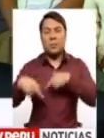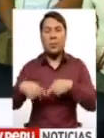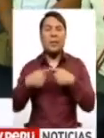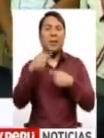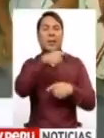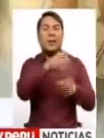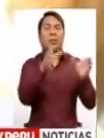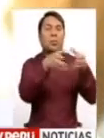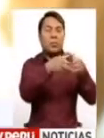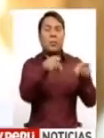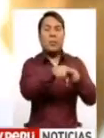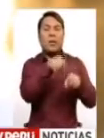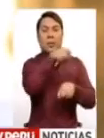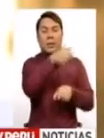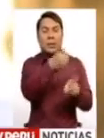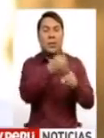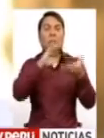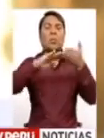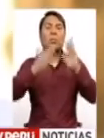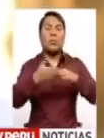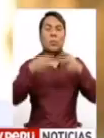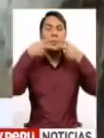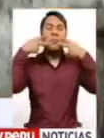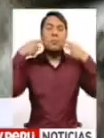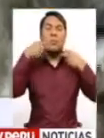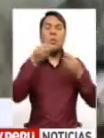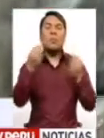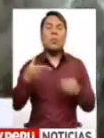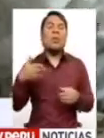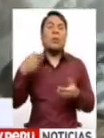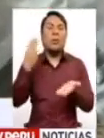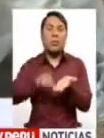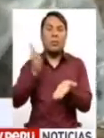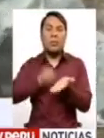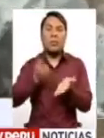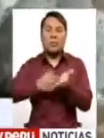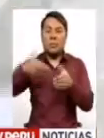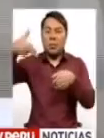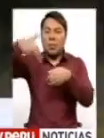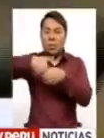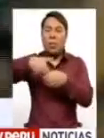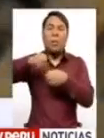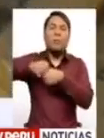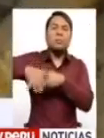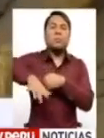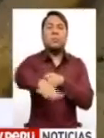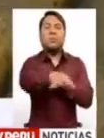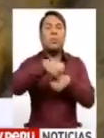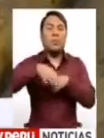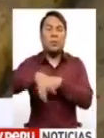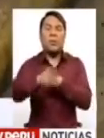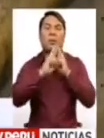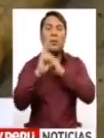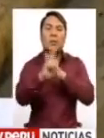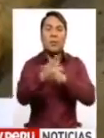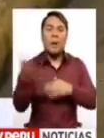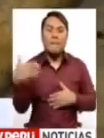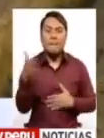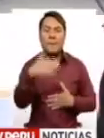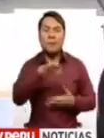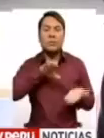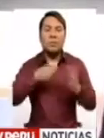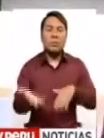Saramuro y Saramurillo, comunidades afectadas por constantes derrames de petróleo que contaminaron sus aguas, peces y tierras